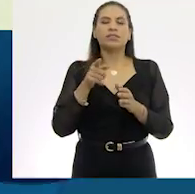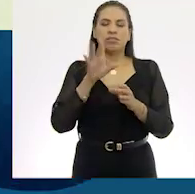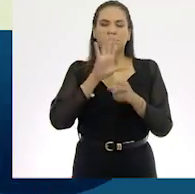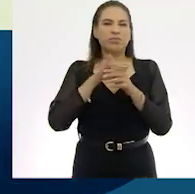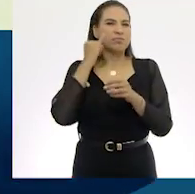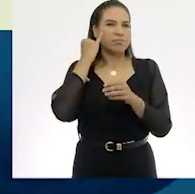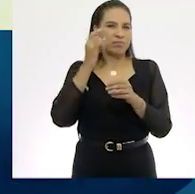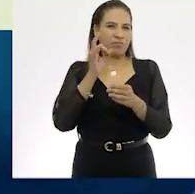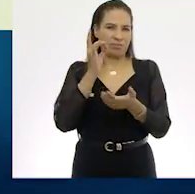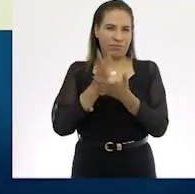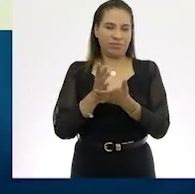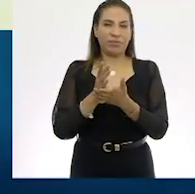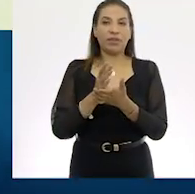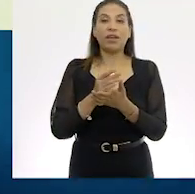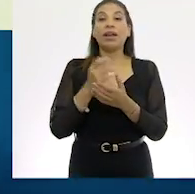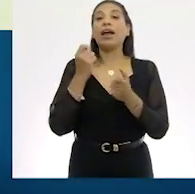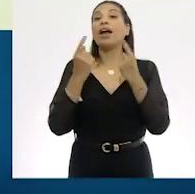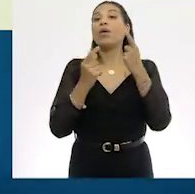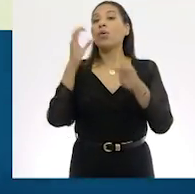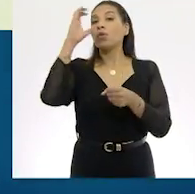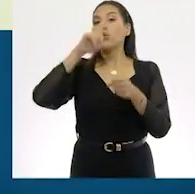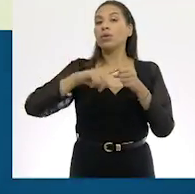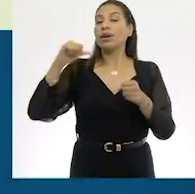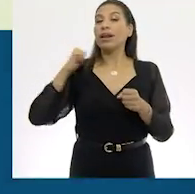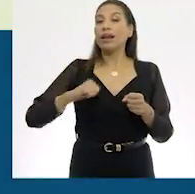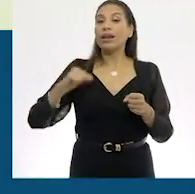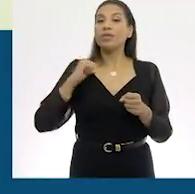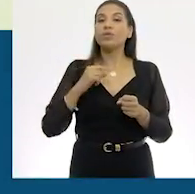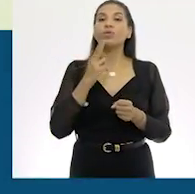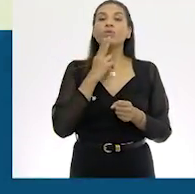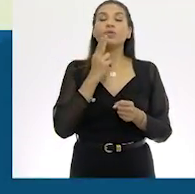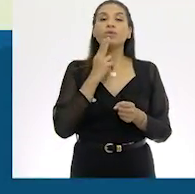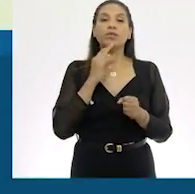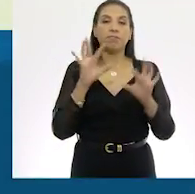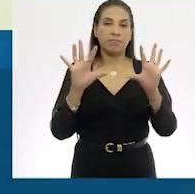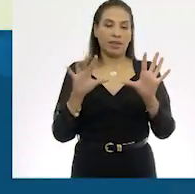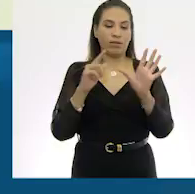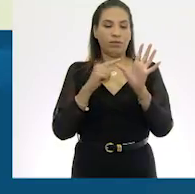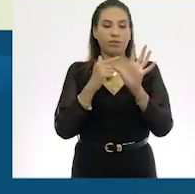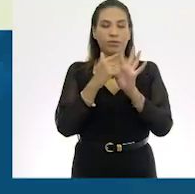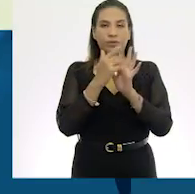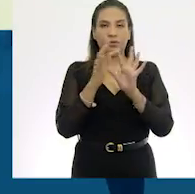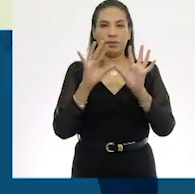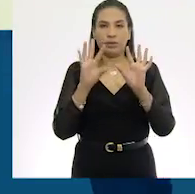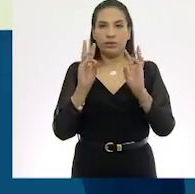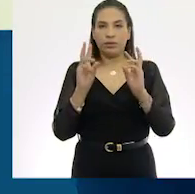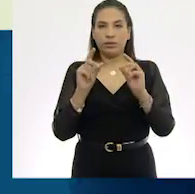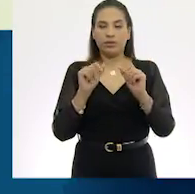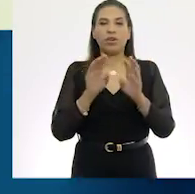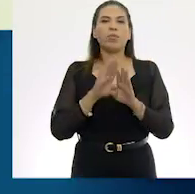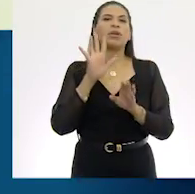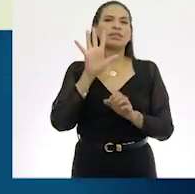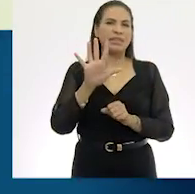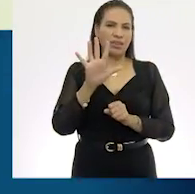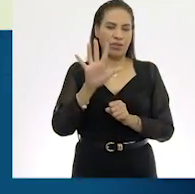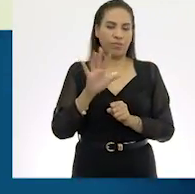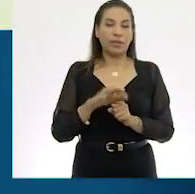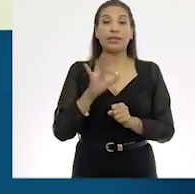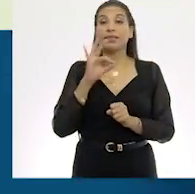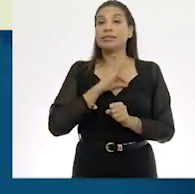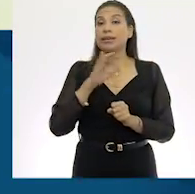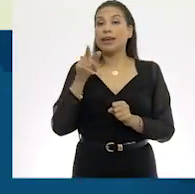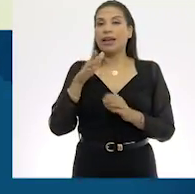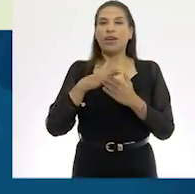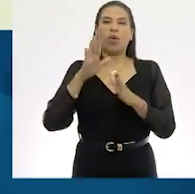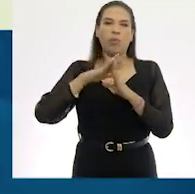biológico. Algunas culturas antiguas utilizaban las manos para contar en base 5. Si existieran